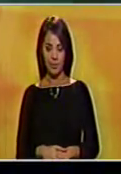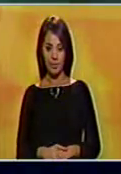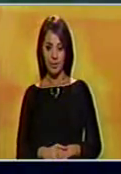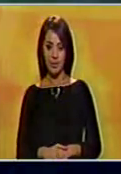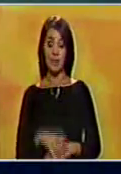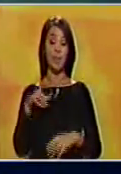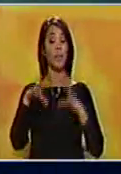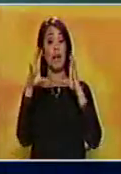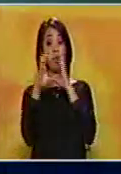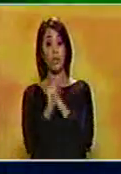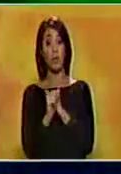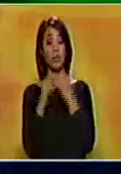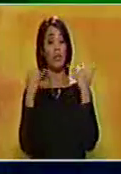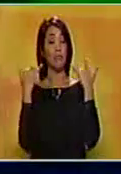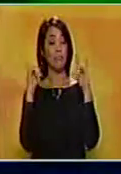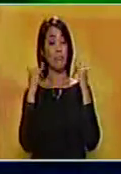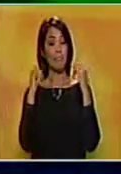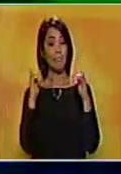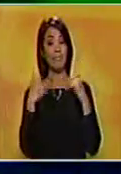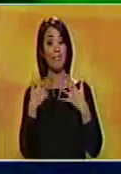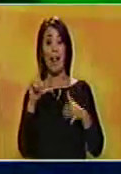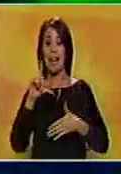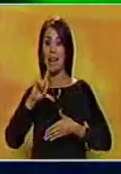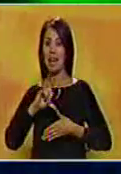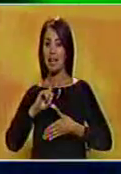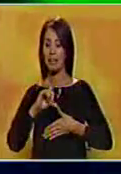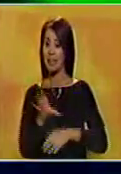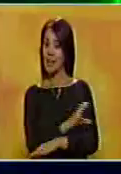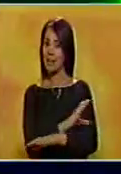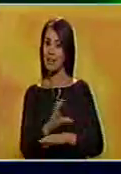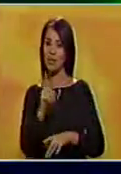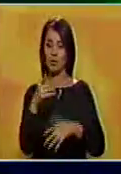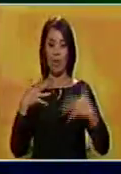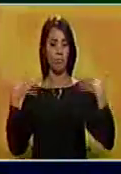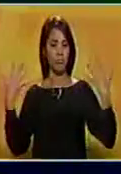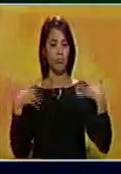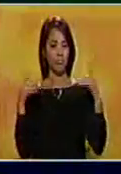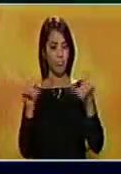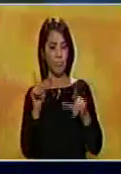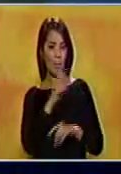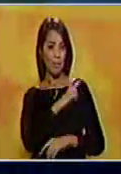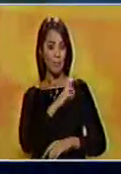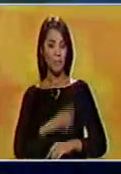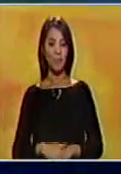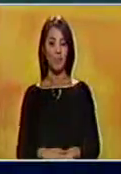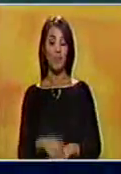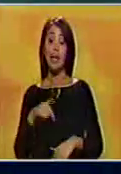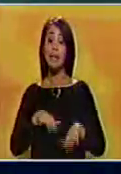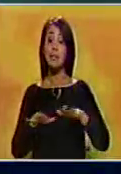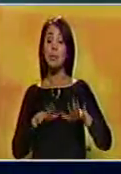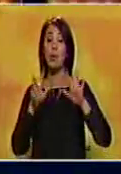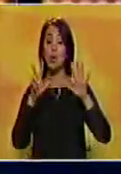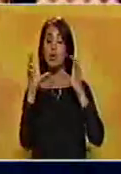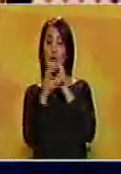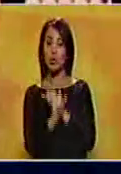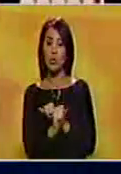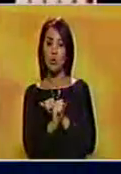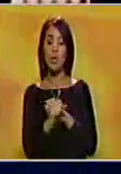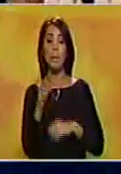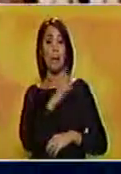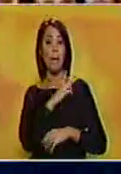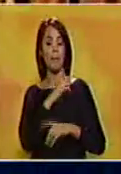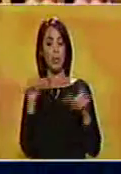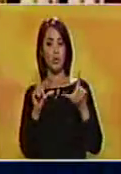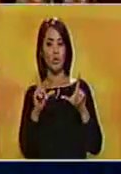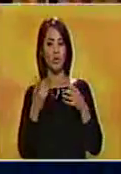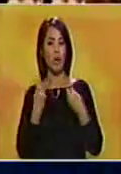Esta noche es la gran fiesta latina de la música y usted lo podrá disfrutar por nuestra pantalla. Este jueves, desde las 8 de la noche, Venevisión transmitirá